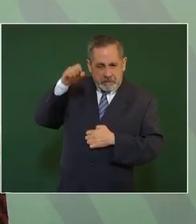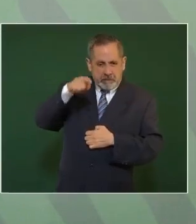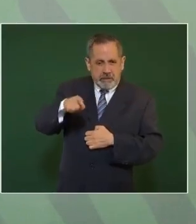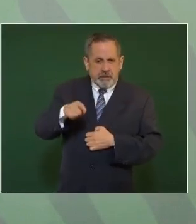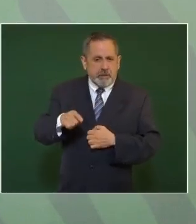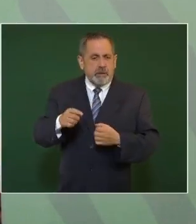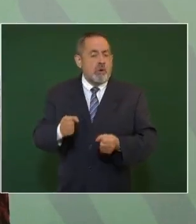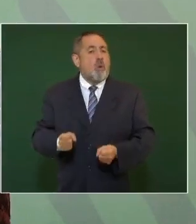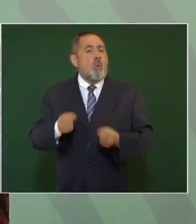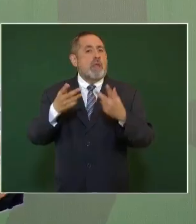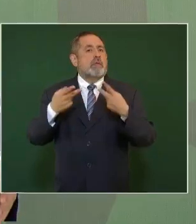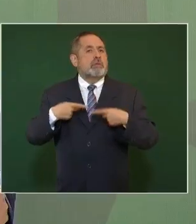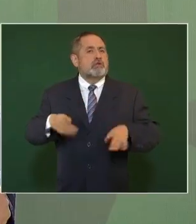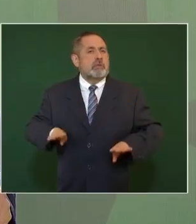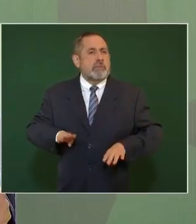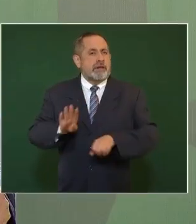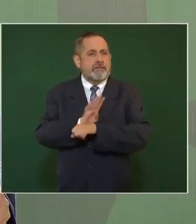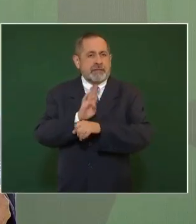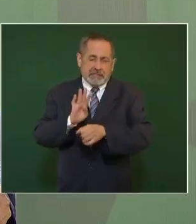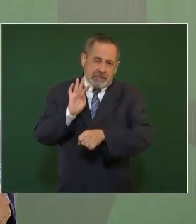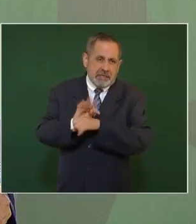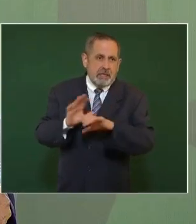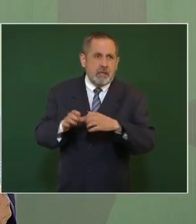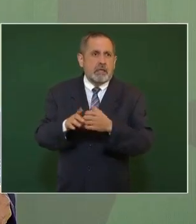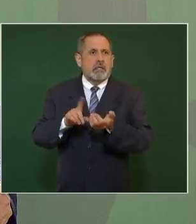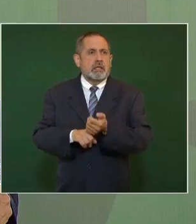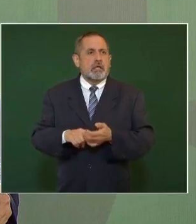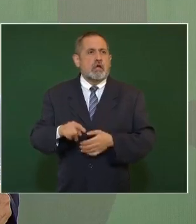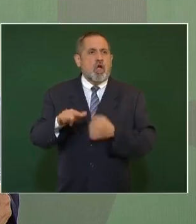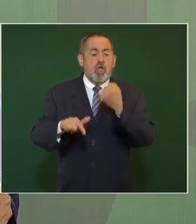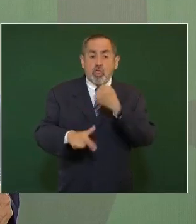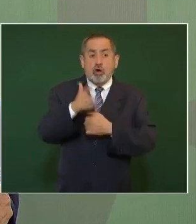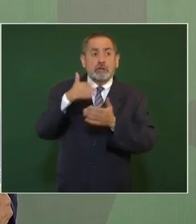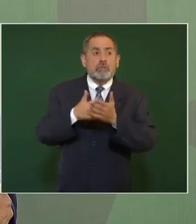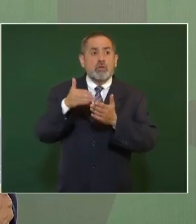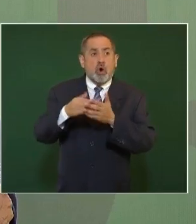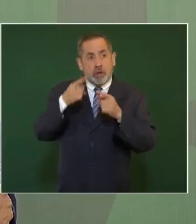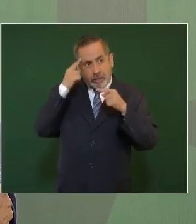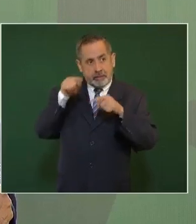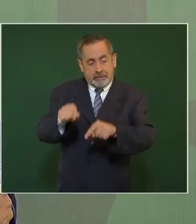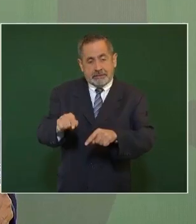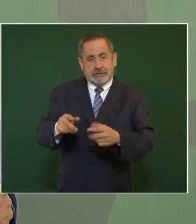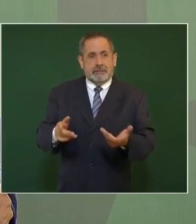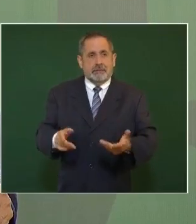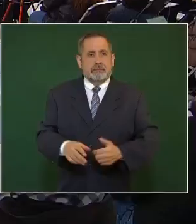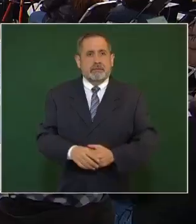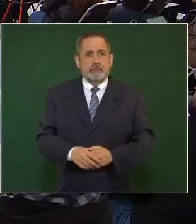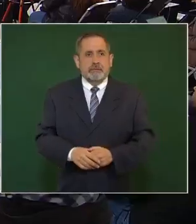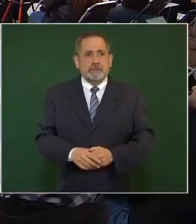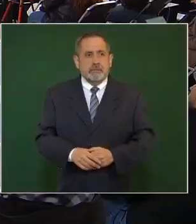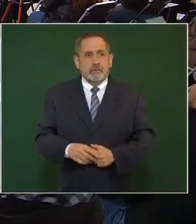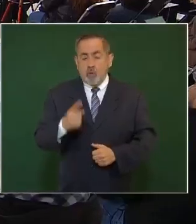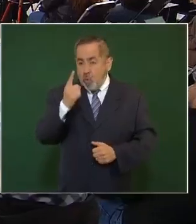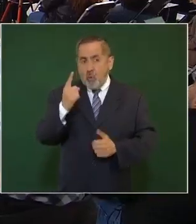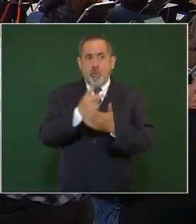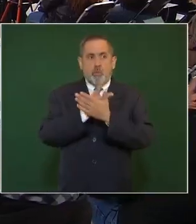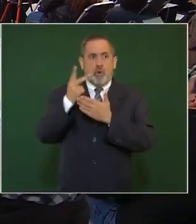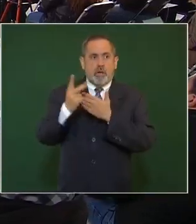¿a cuántos beneficia? A más de 12 millones, un